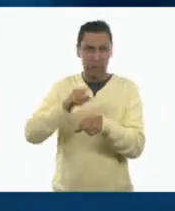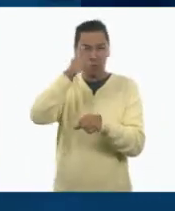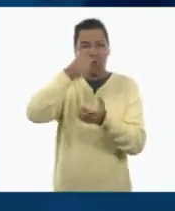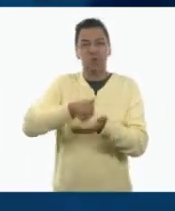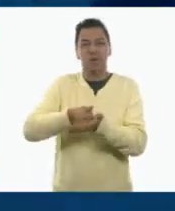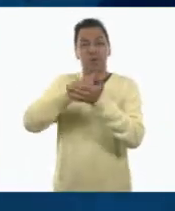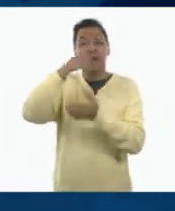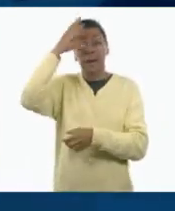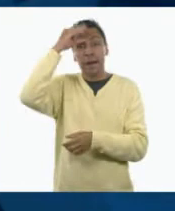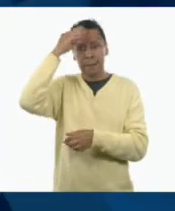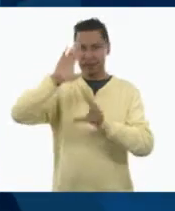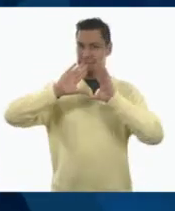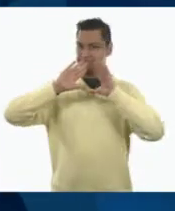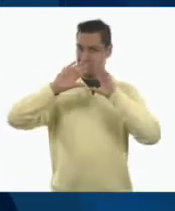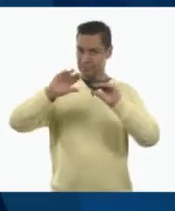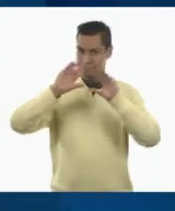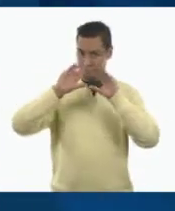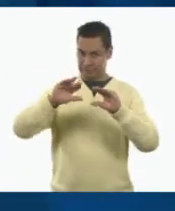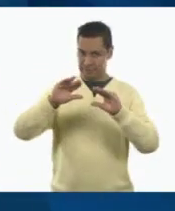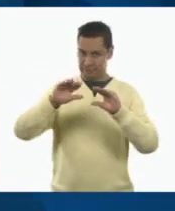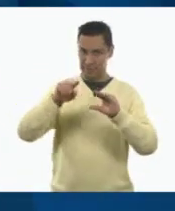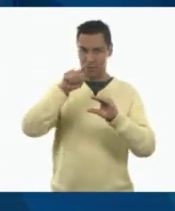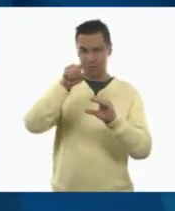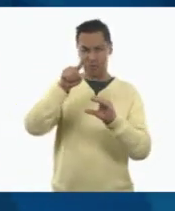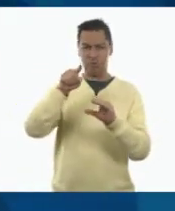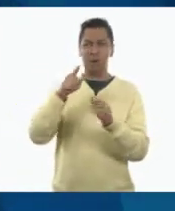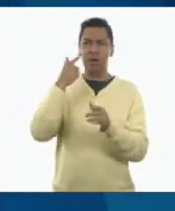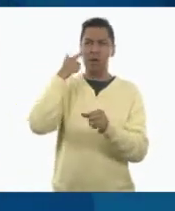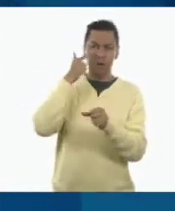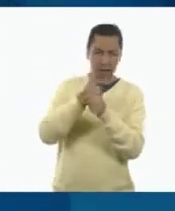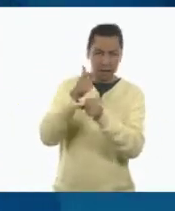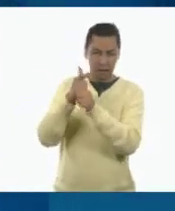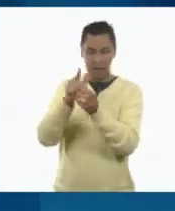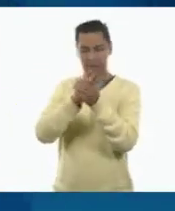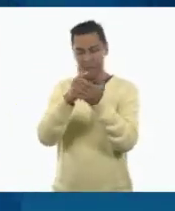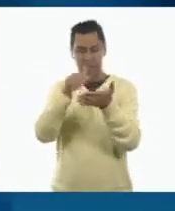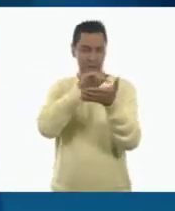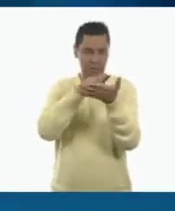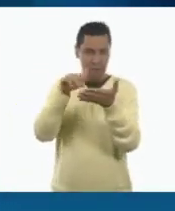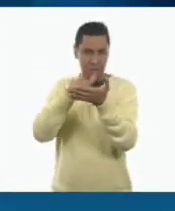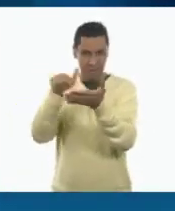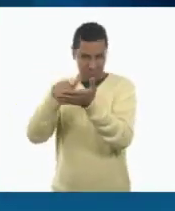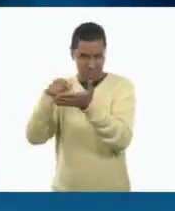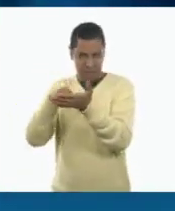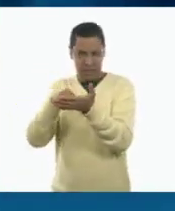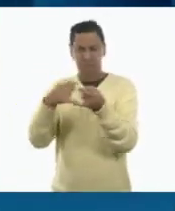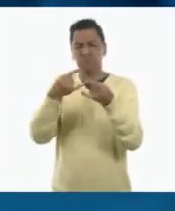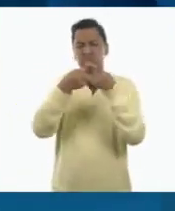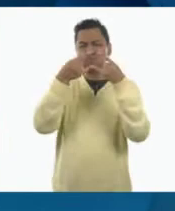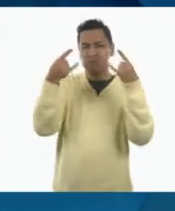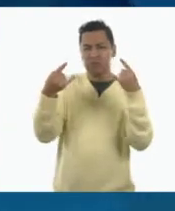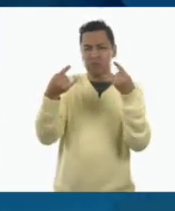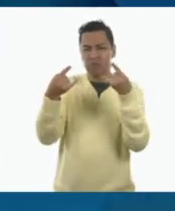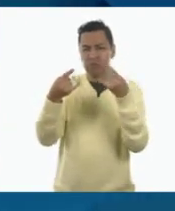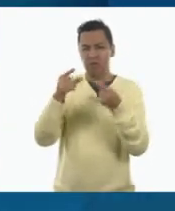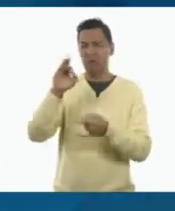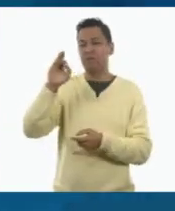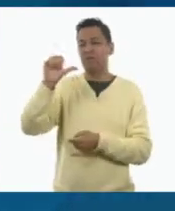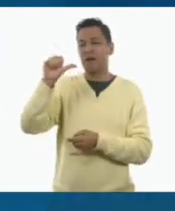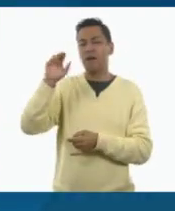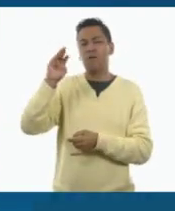enseñanza. Habrás notado en las lecturas de fábulas que has hecho que los personajes casi siempre son animales o